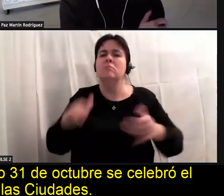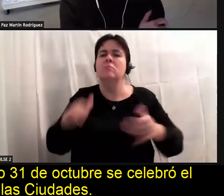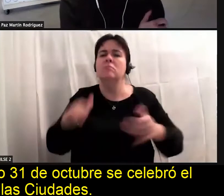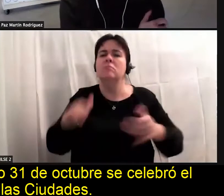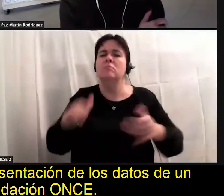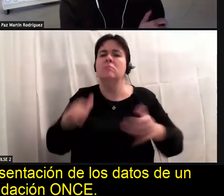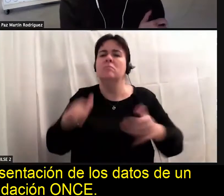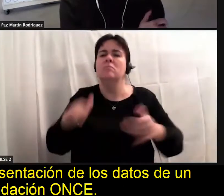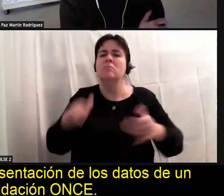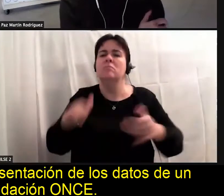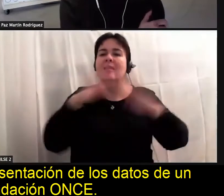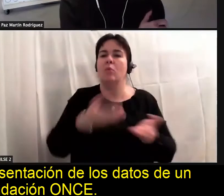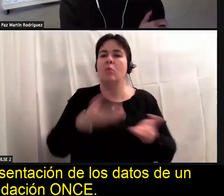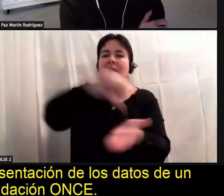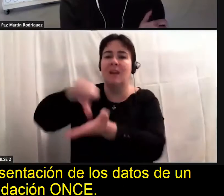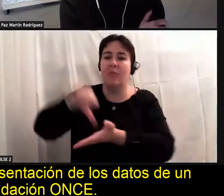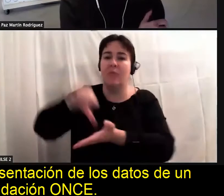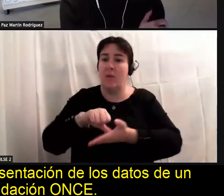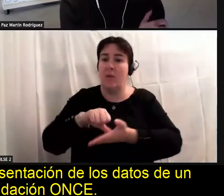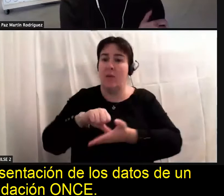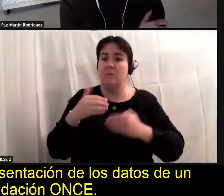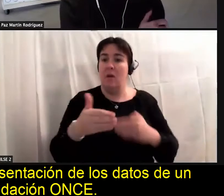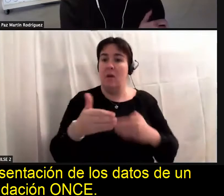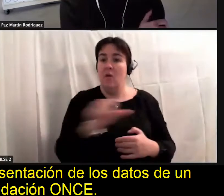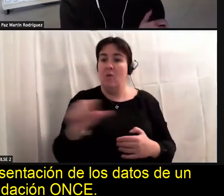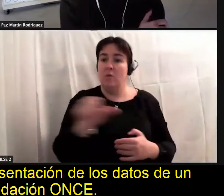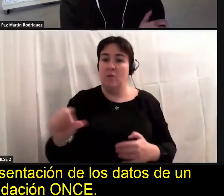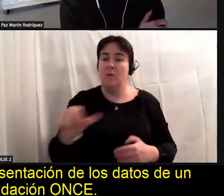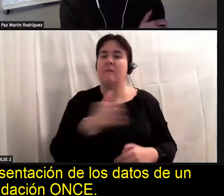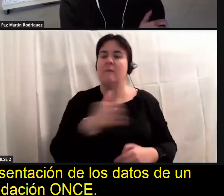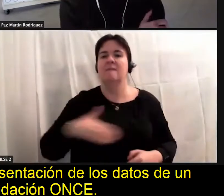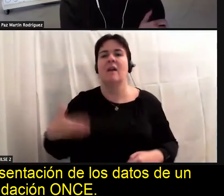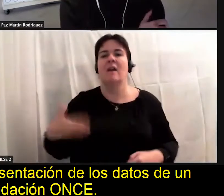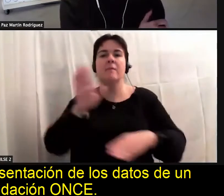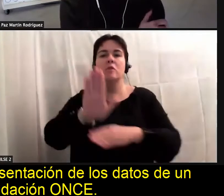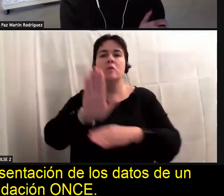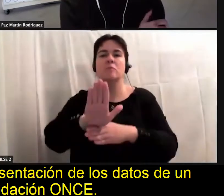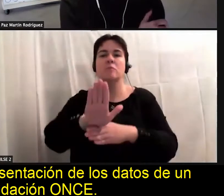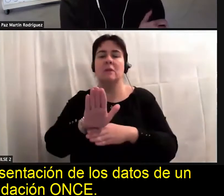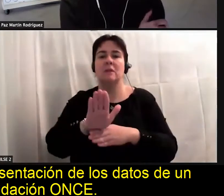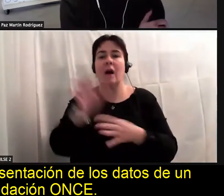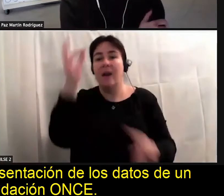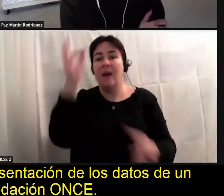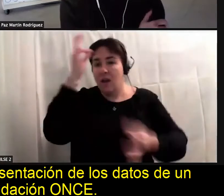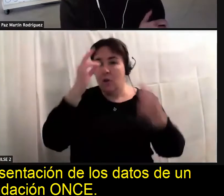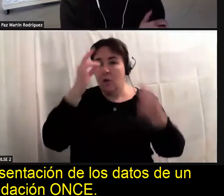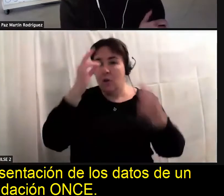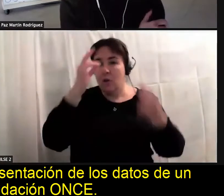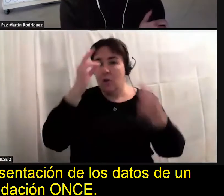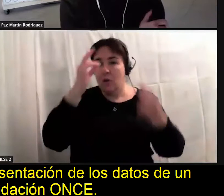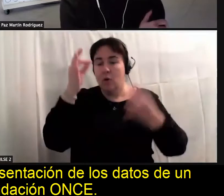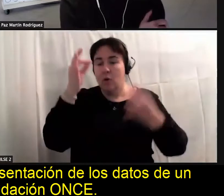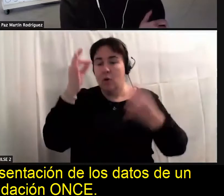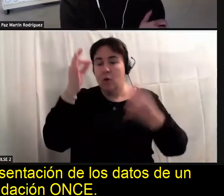las próximas semanas hacer la presentación de los datos de un estudio elaborado por la Fundación ONCE, que es el Observatorio de